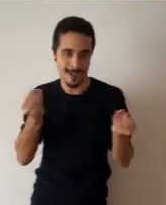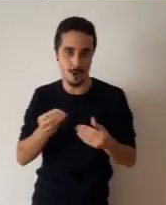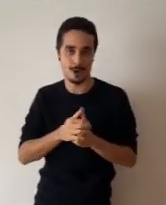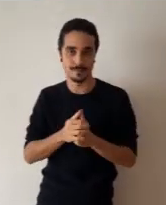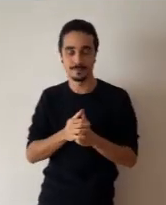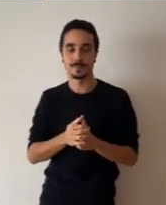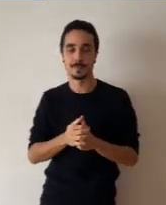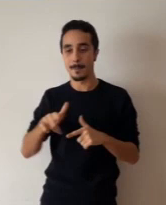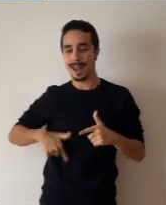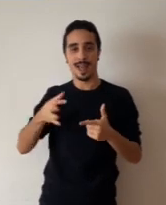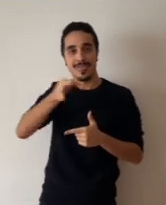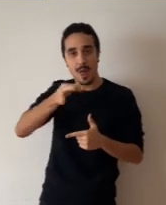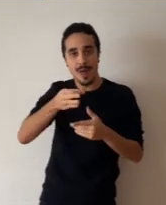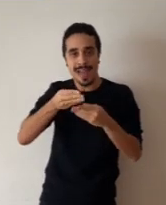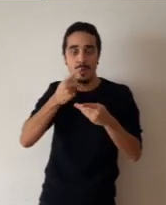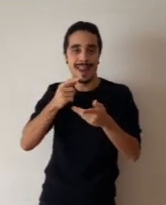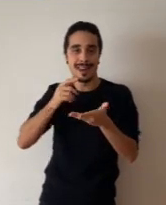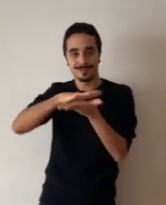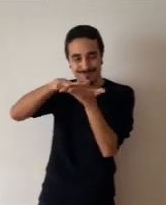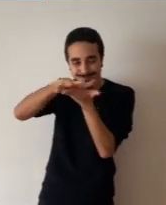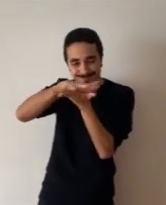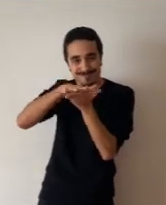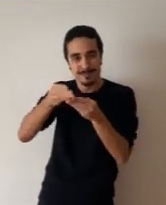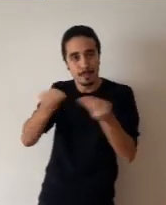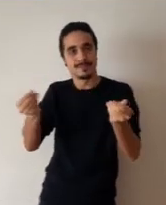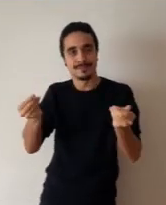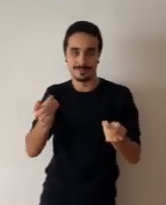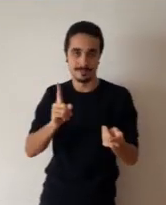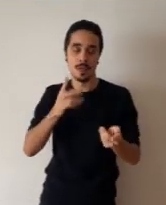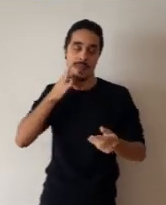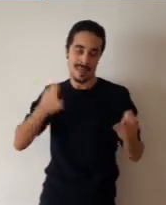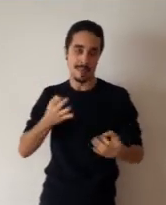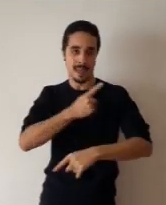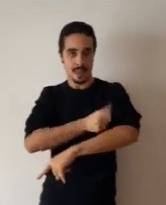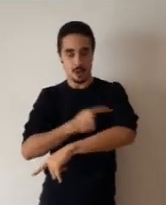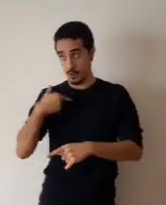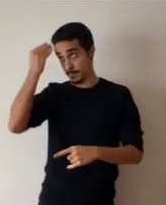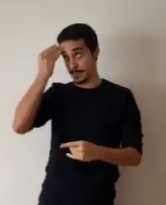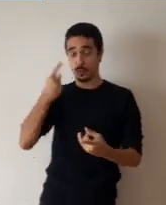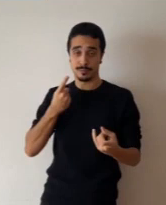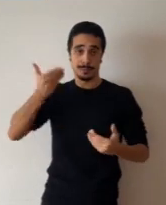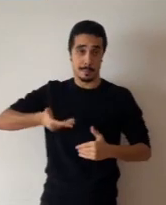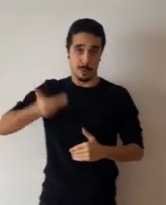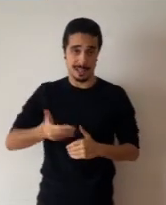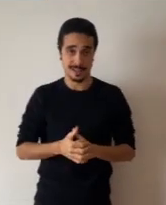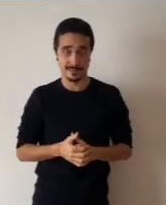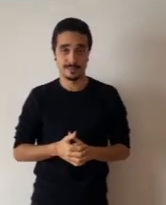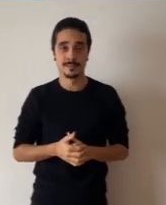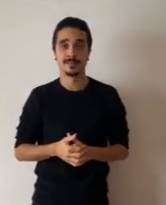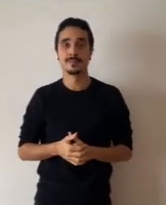o a intentar controlar aquello que la está destruyendo. Con lo cual yo creo que lo que hay que hacer es